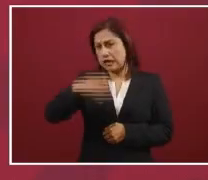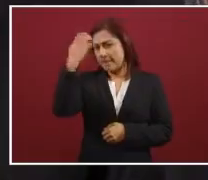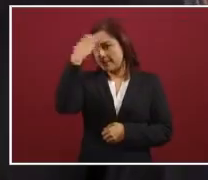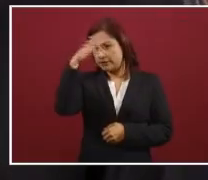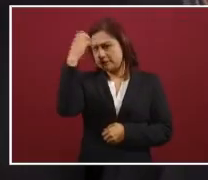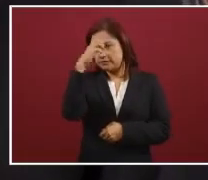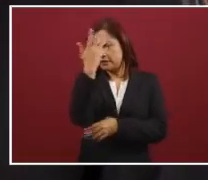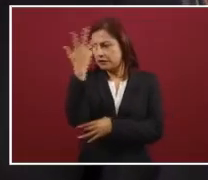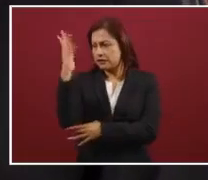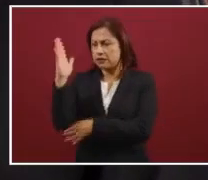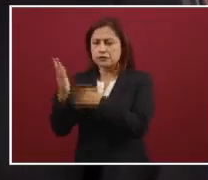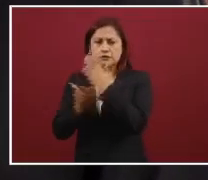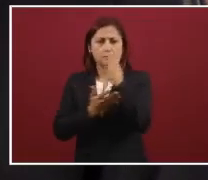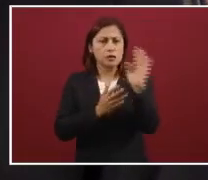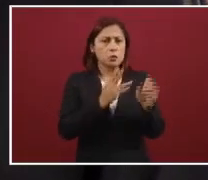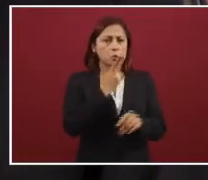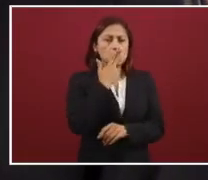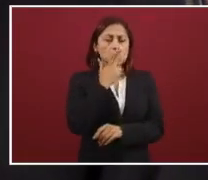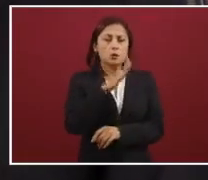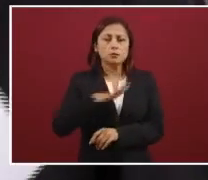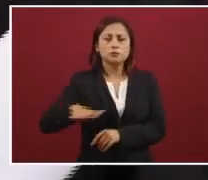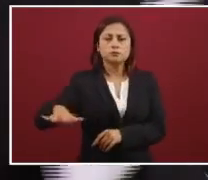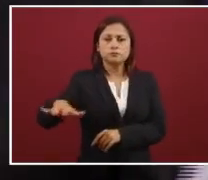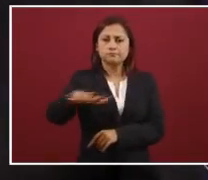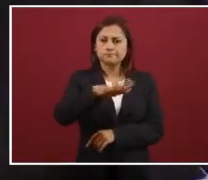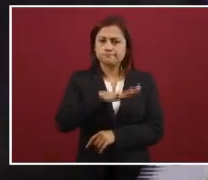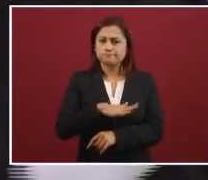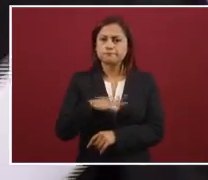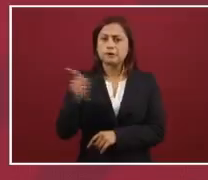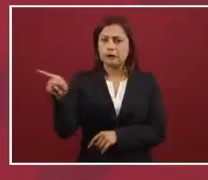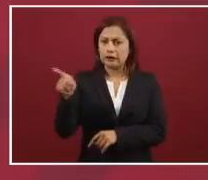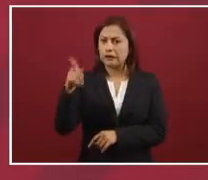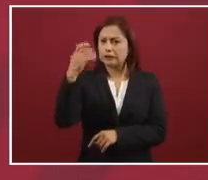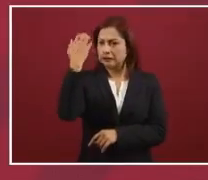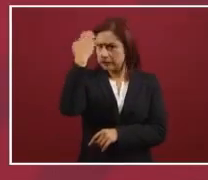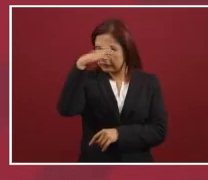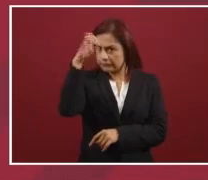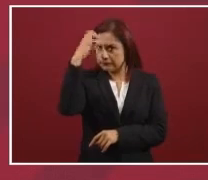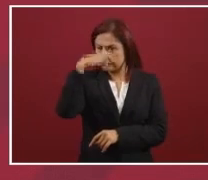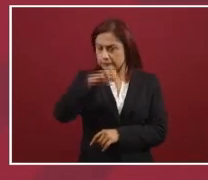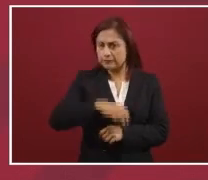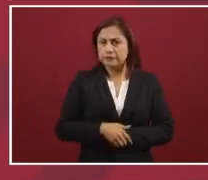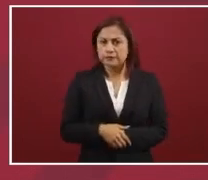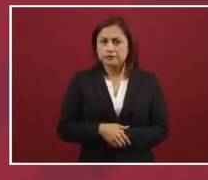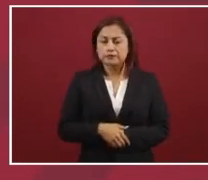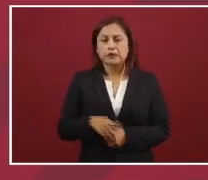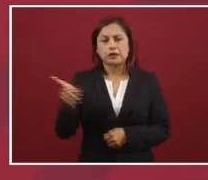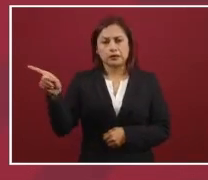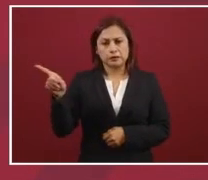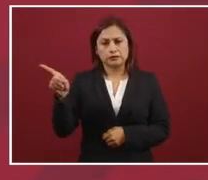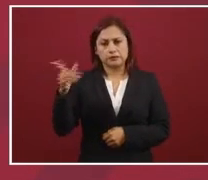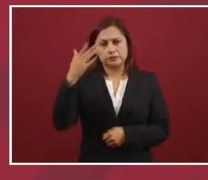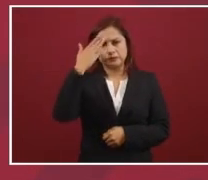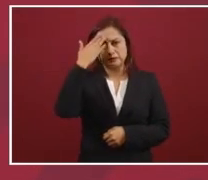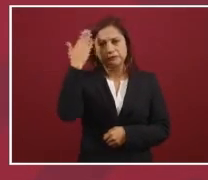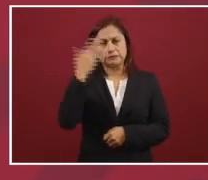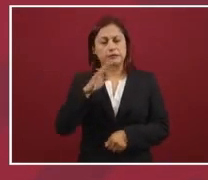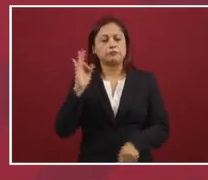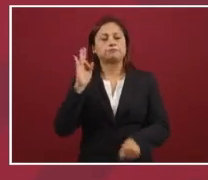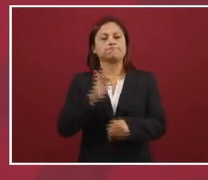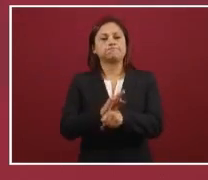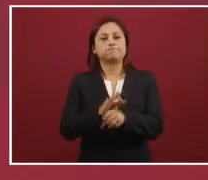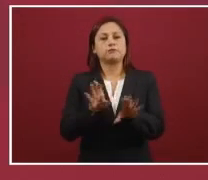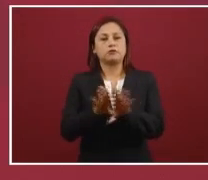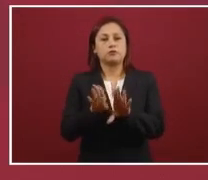maestro de la defensa del medio ambiente, Víctor